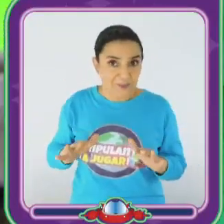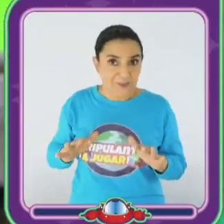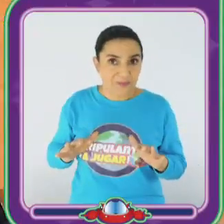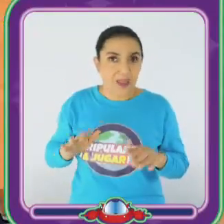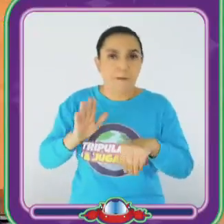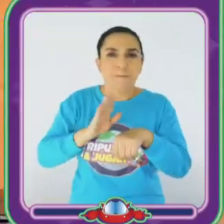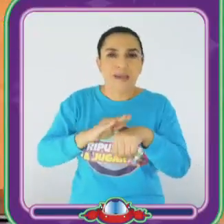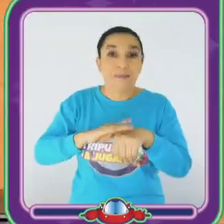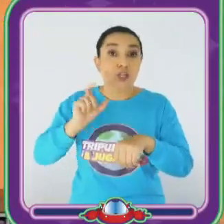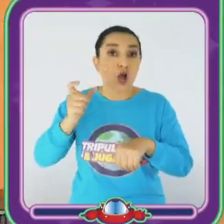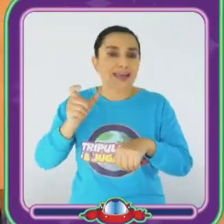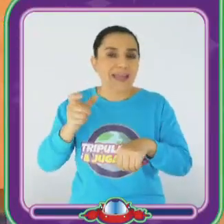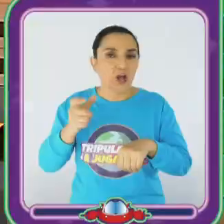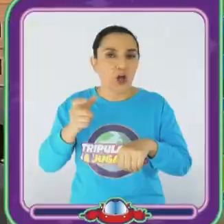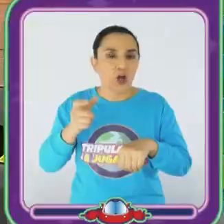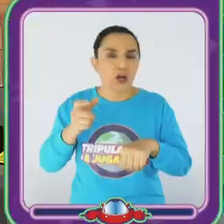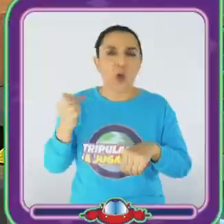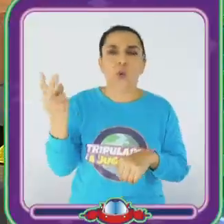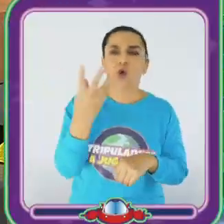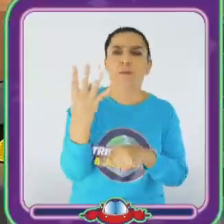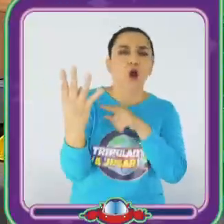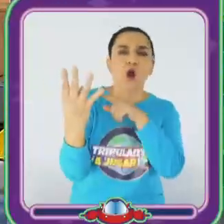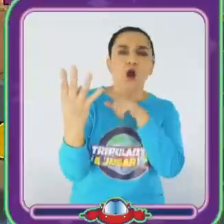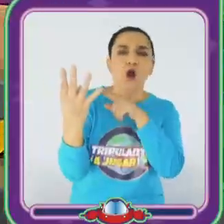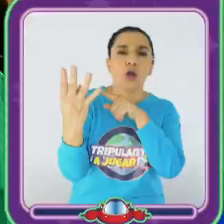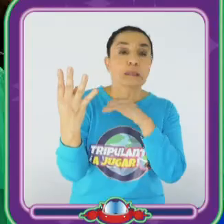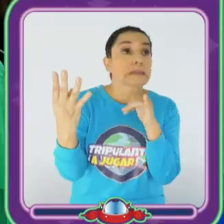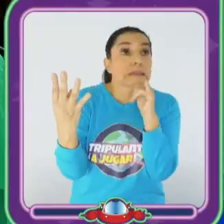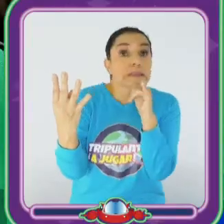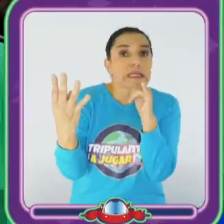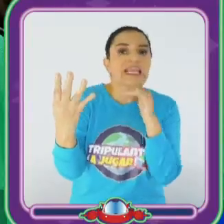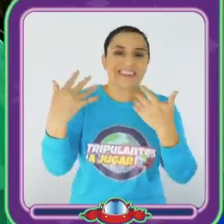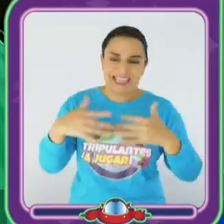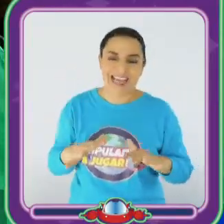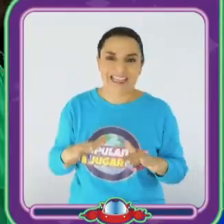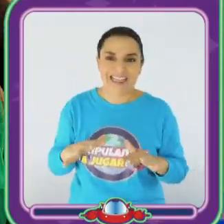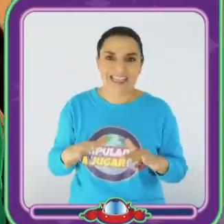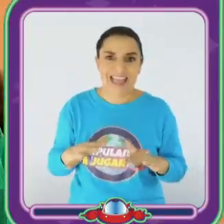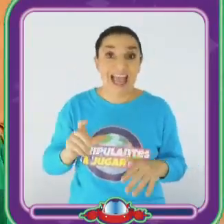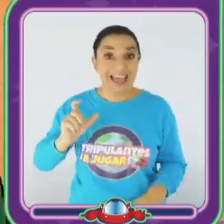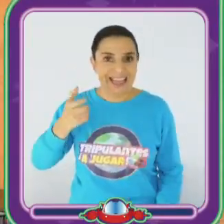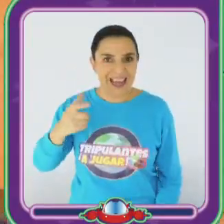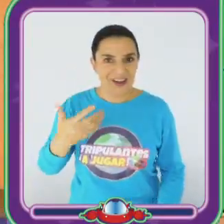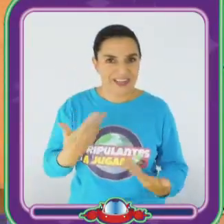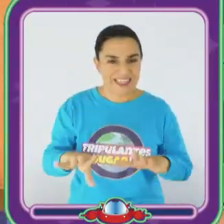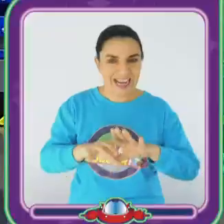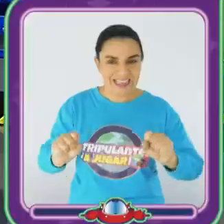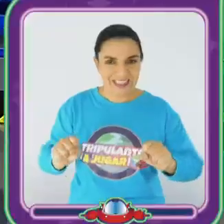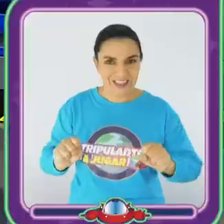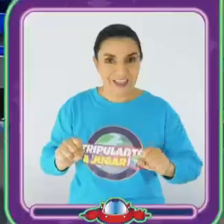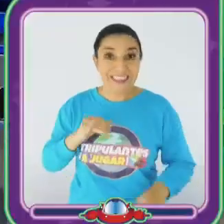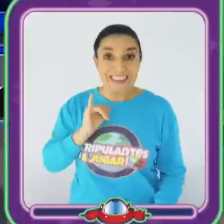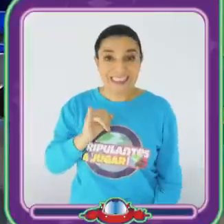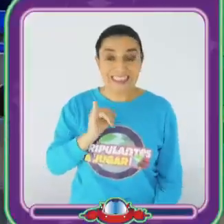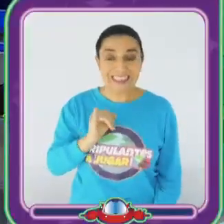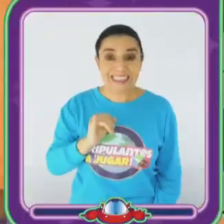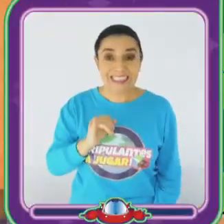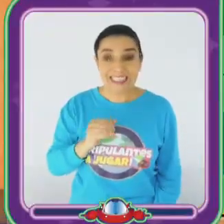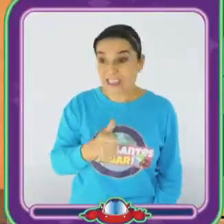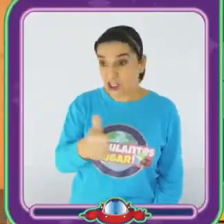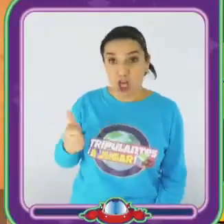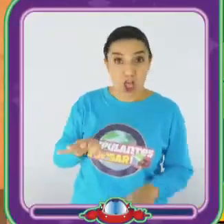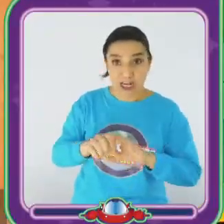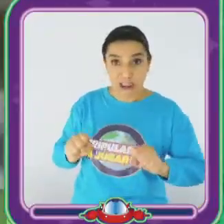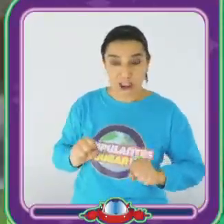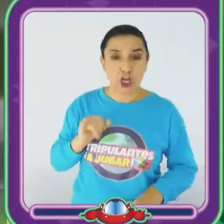va. Permiso, Gregorio. A ver, ¿cuántos números tengo aquí? No sé. No sé, ya. Gregorio, ¿estás listo? Sí.